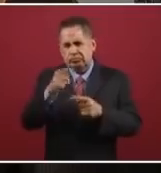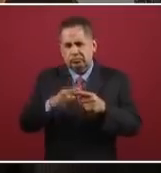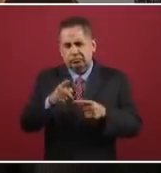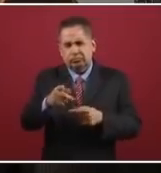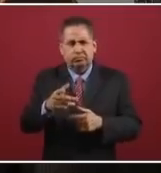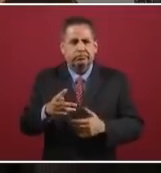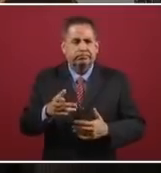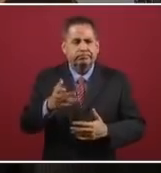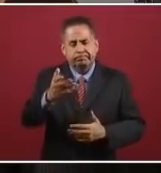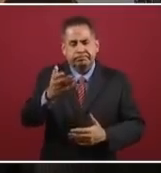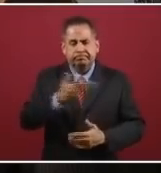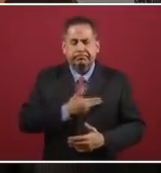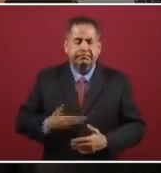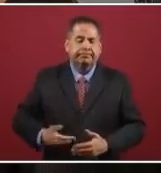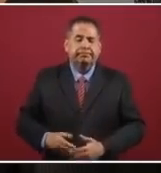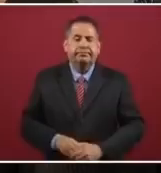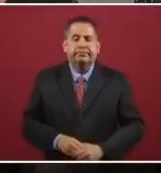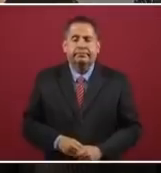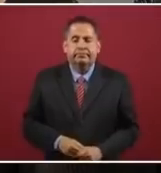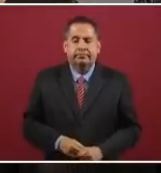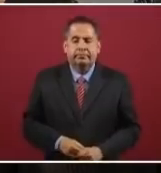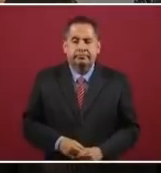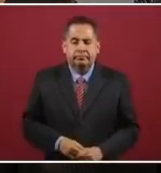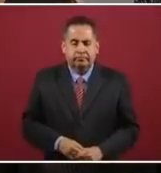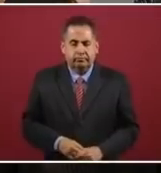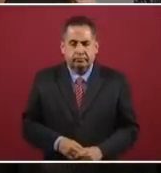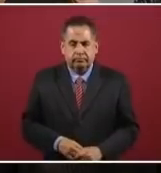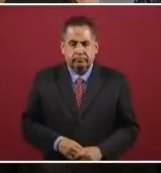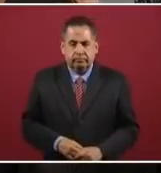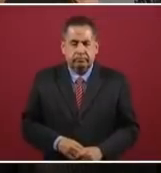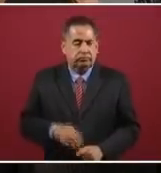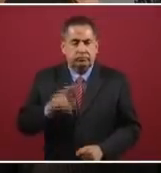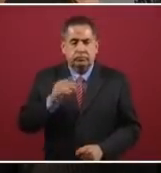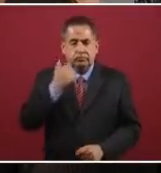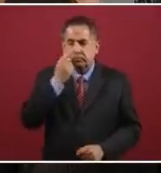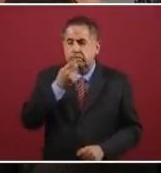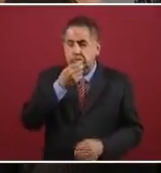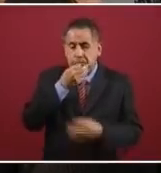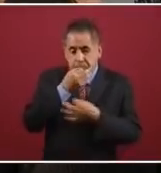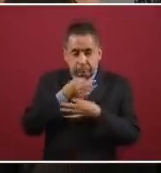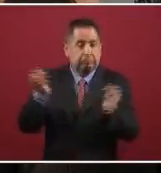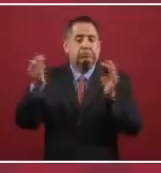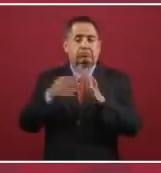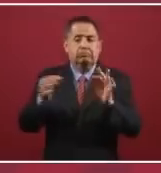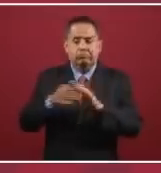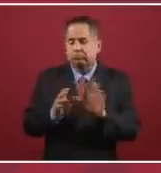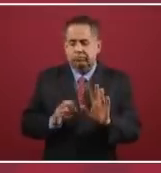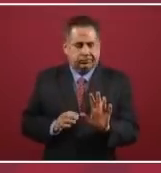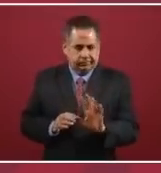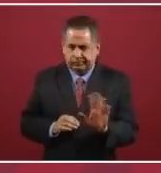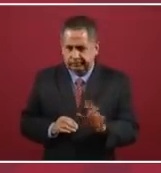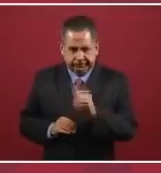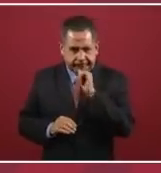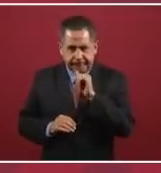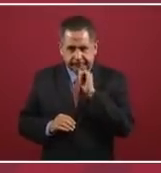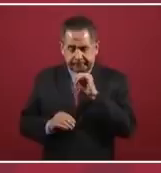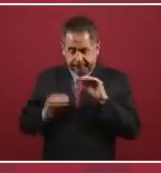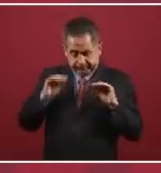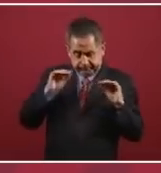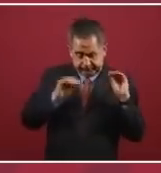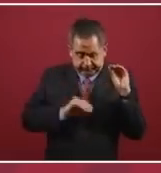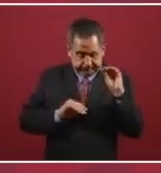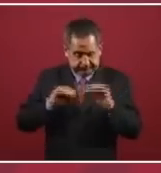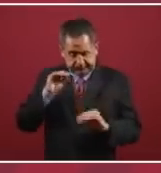pregunta, señor presidente. Bueno, no quiero adelantar todavía cómo se